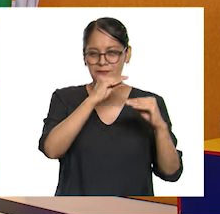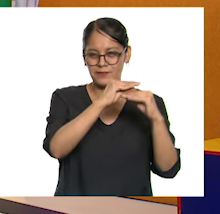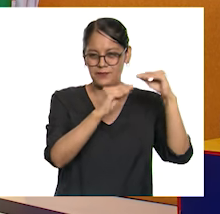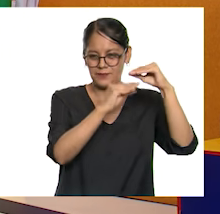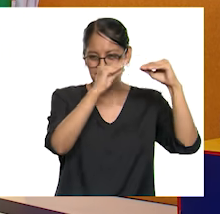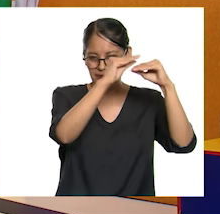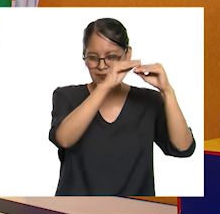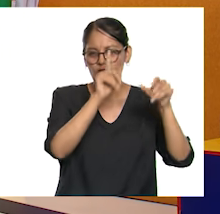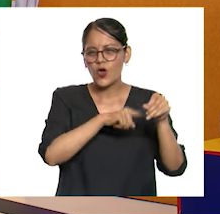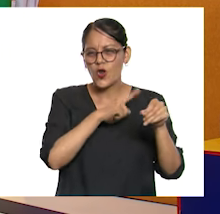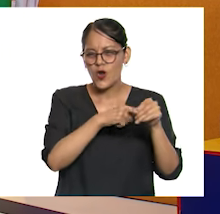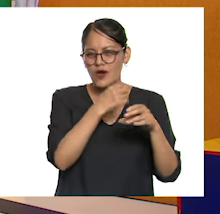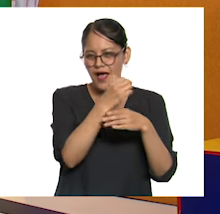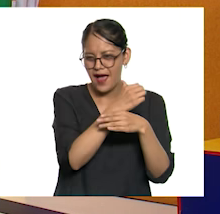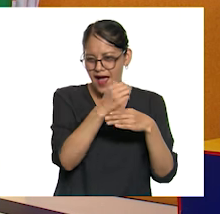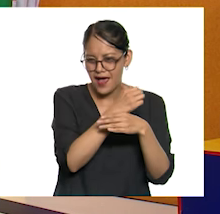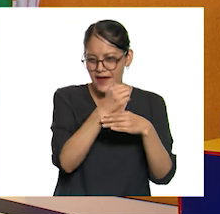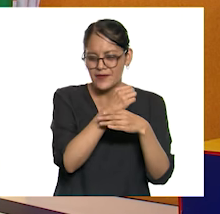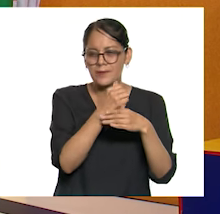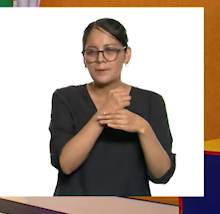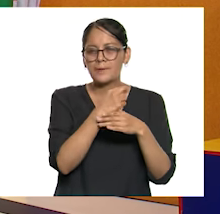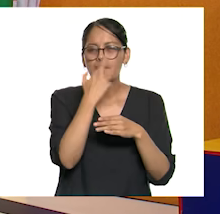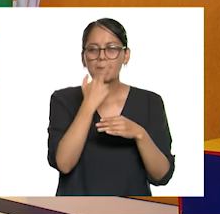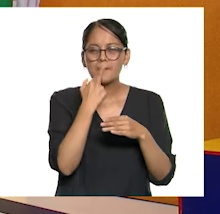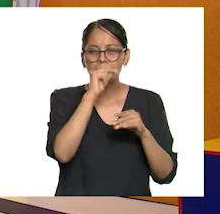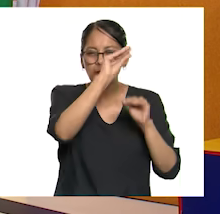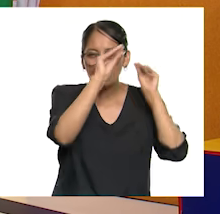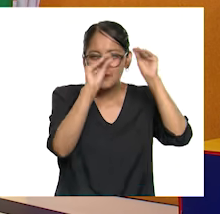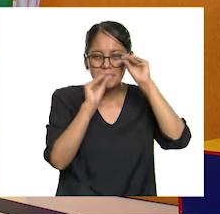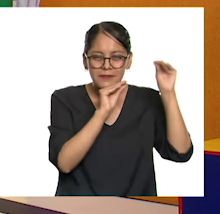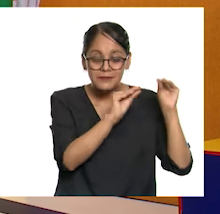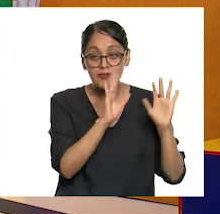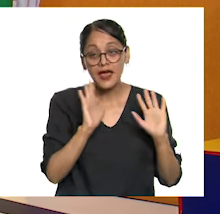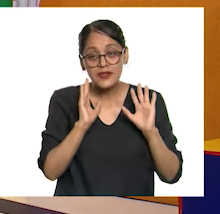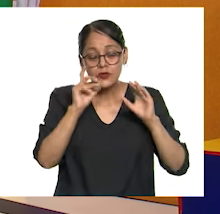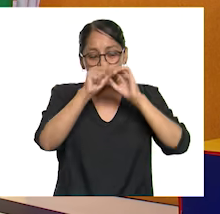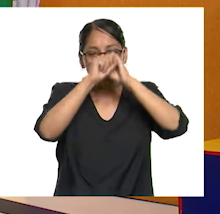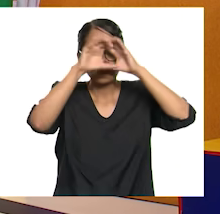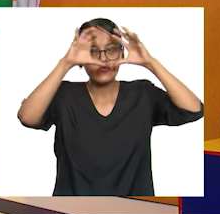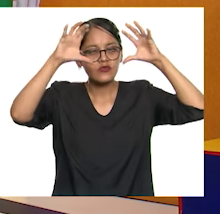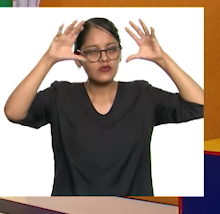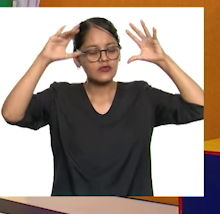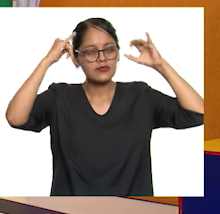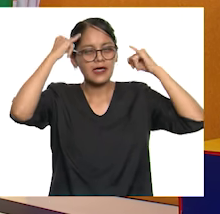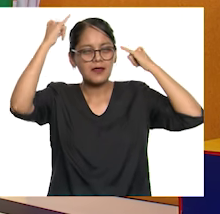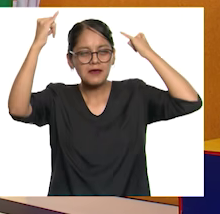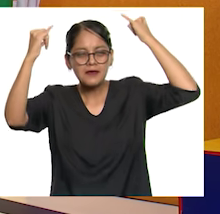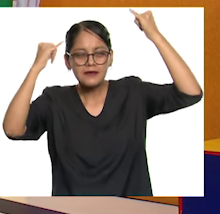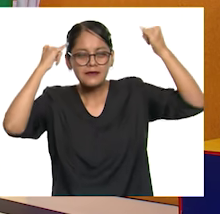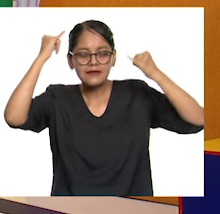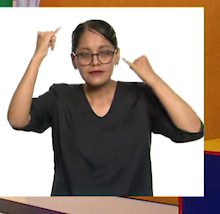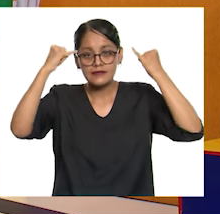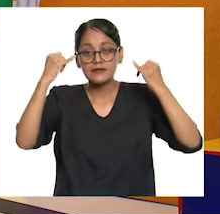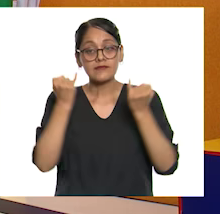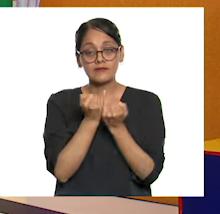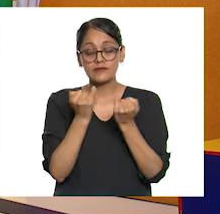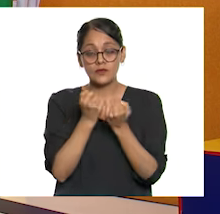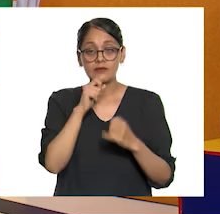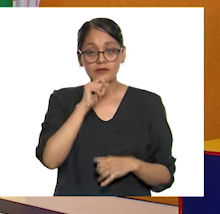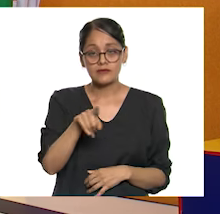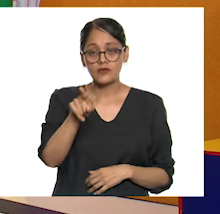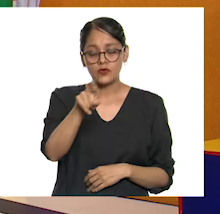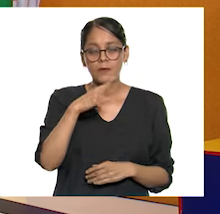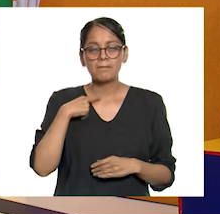color, no sé, café con tintes rojos, ¿no? Y empiezas ahí a echar a volar tu imaginación y a lo mejor te